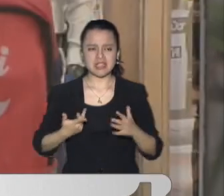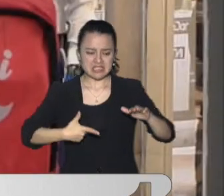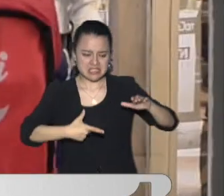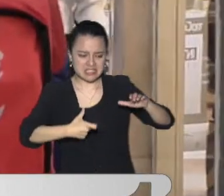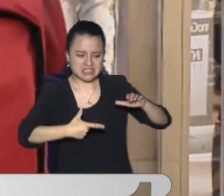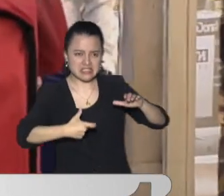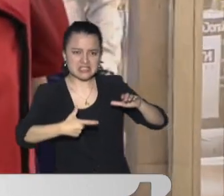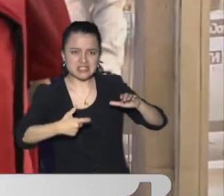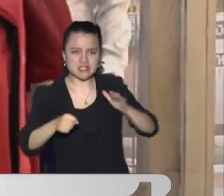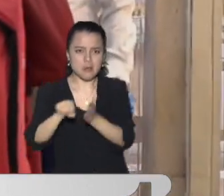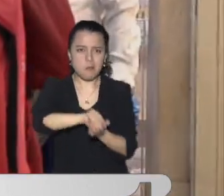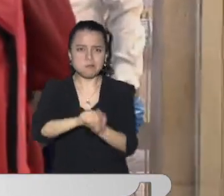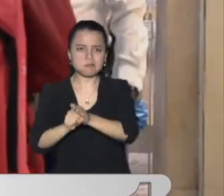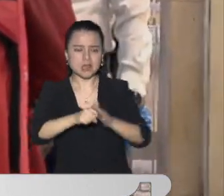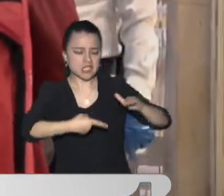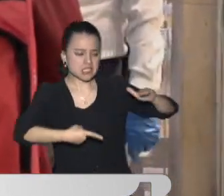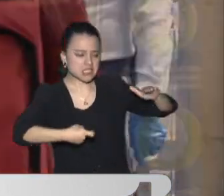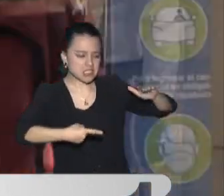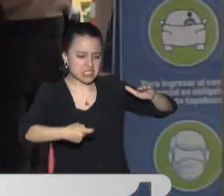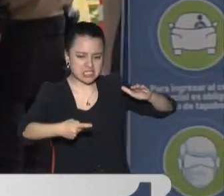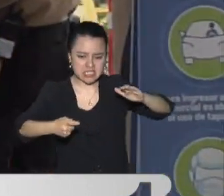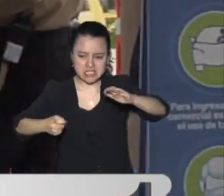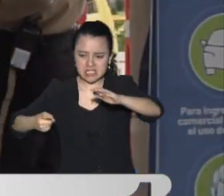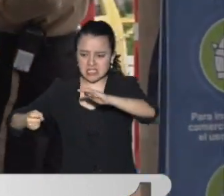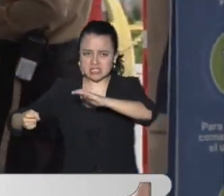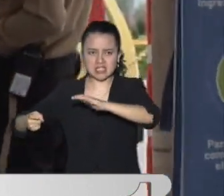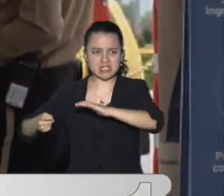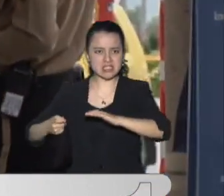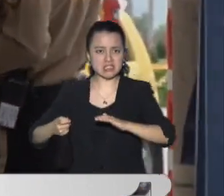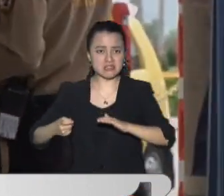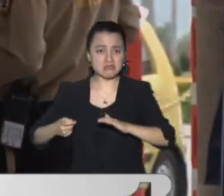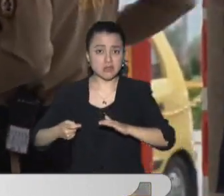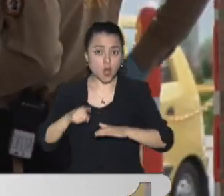otras, son medidas voluntarias en Barranquilla a partir de la